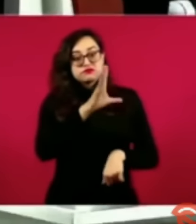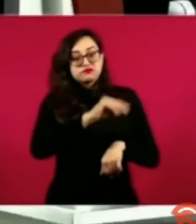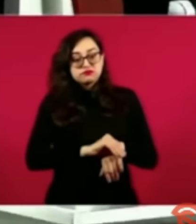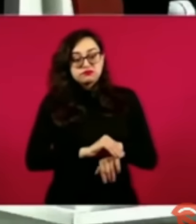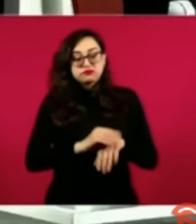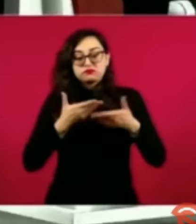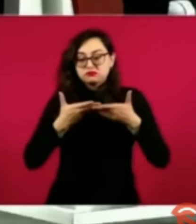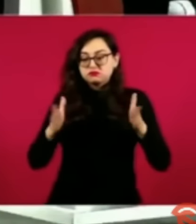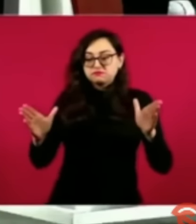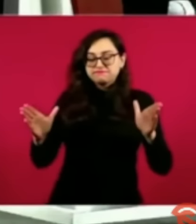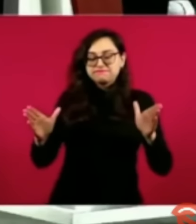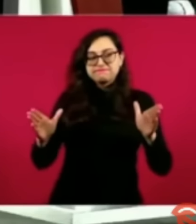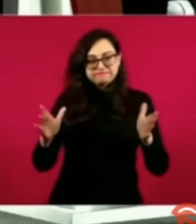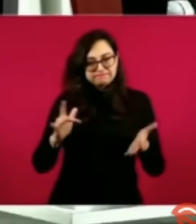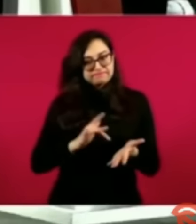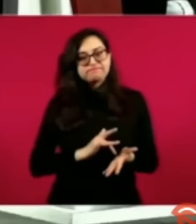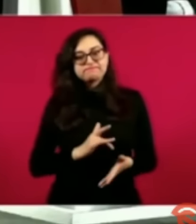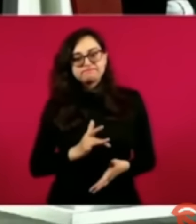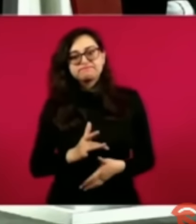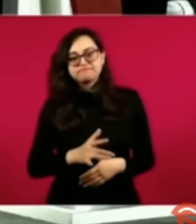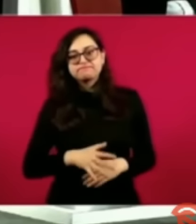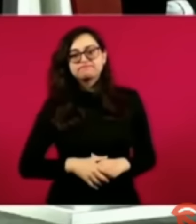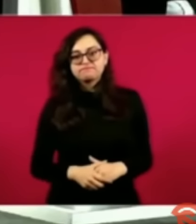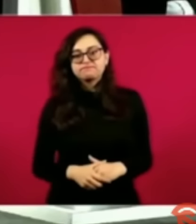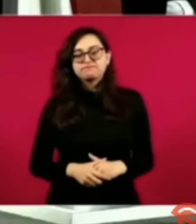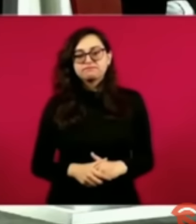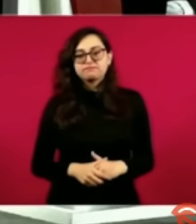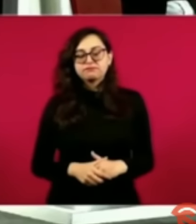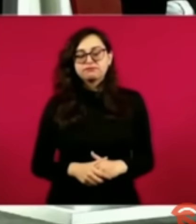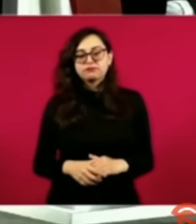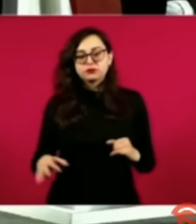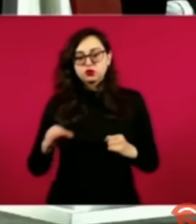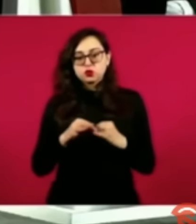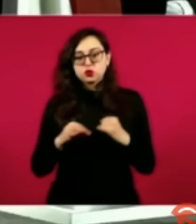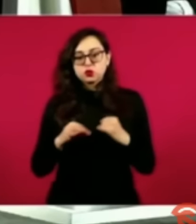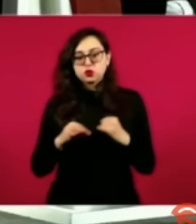esto no hubiera sido posible. Cierro diciendo